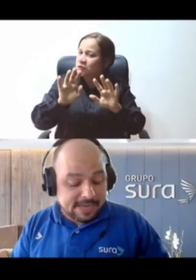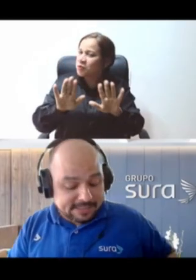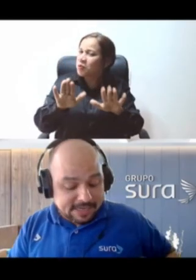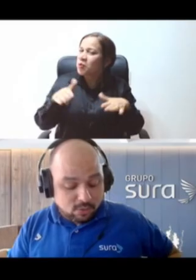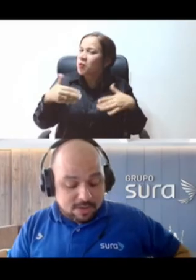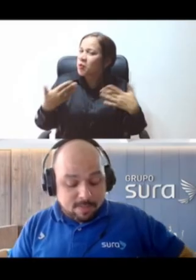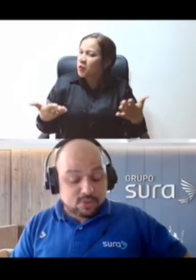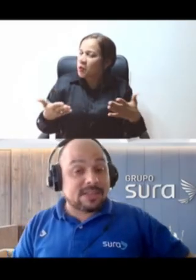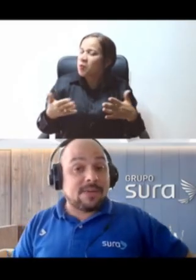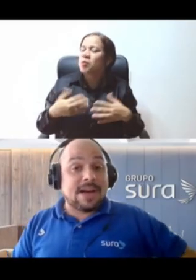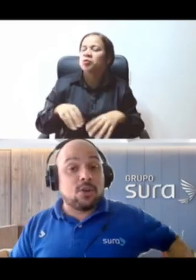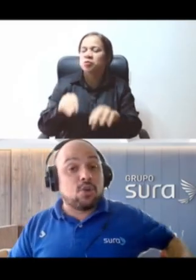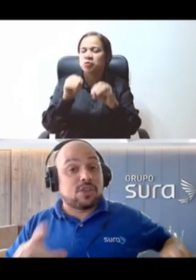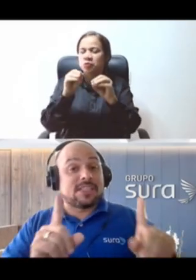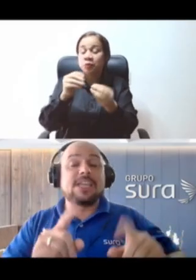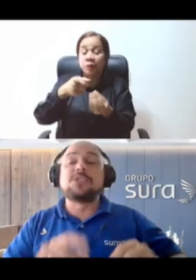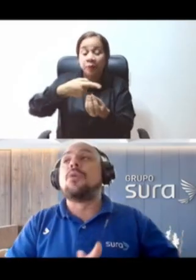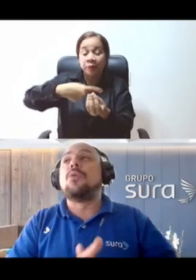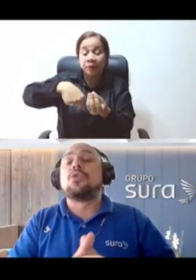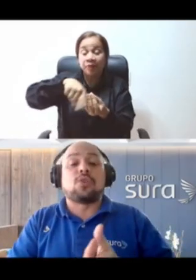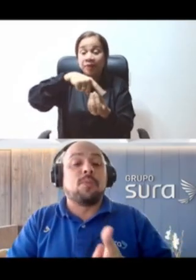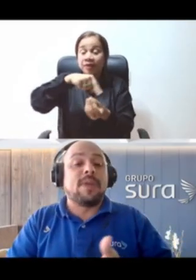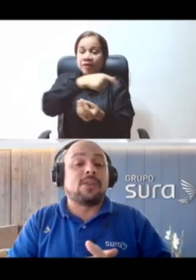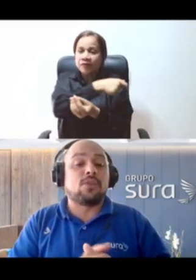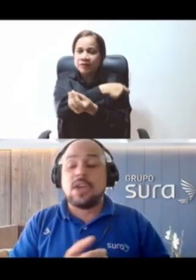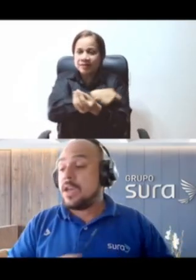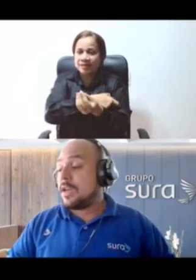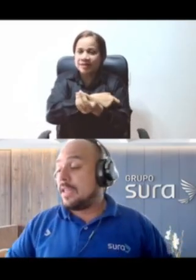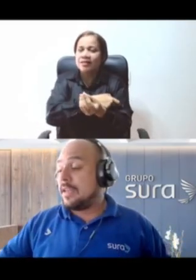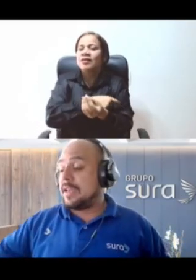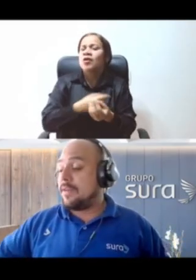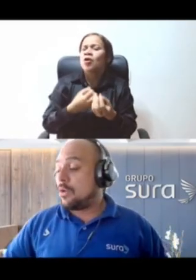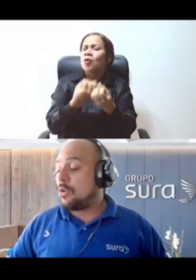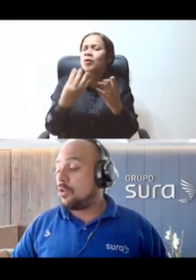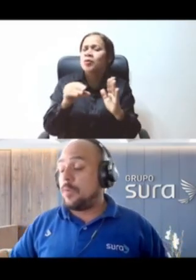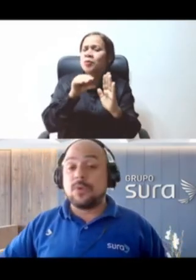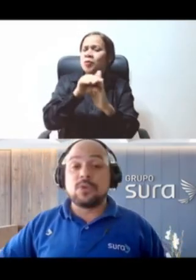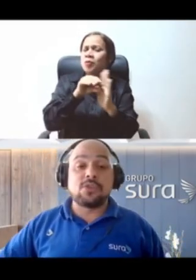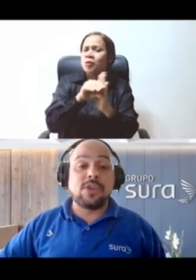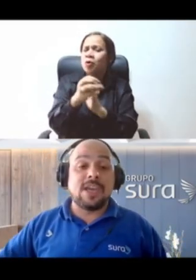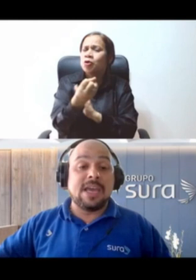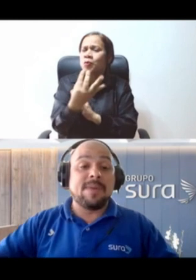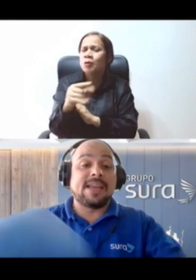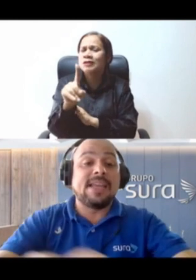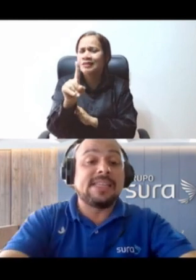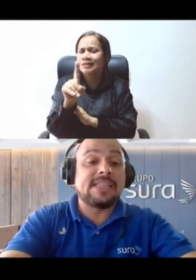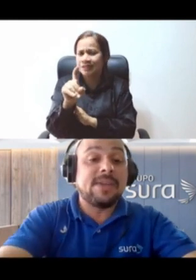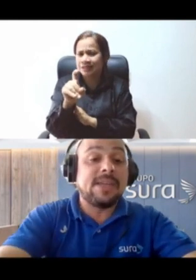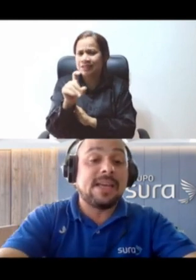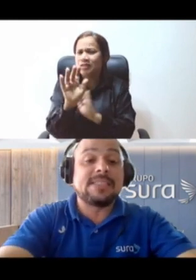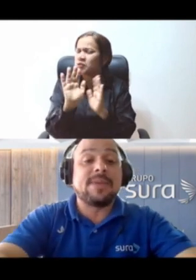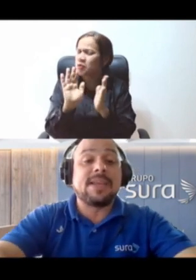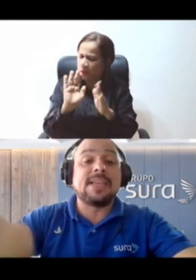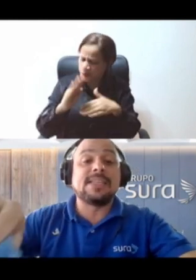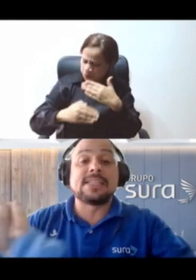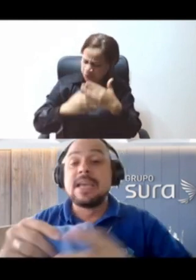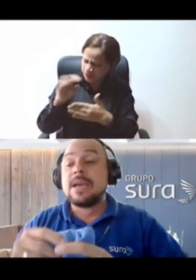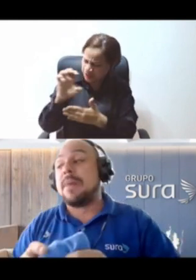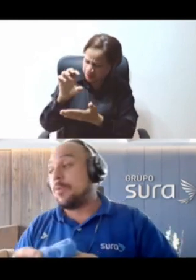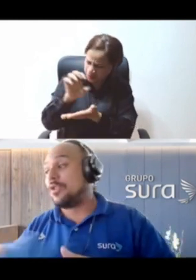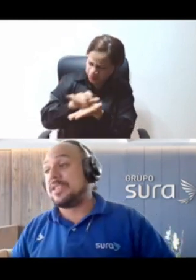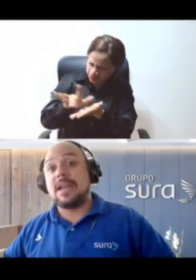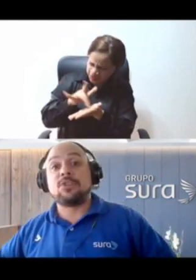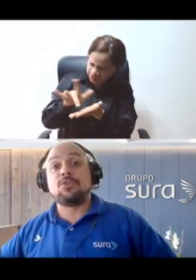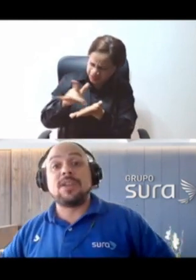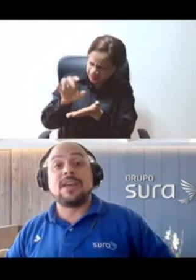de brigadas de emergencia, en donde vamos a trabajar los 6 módulos completos que tienen que ver con todo el proceso de emergencias, de brigadas de